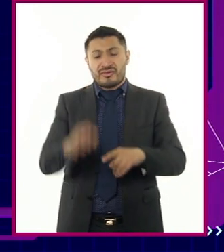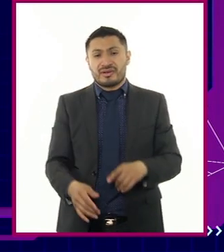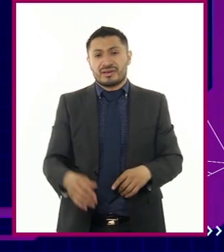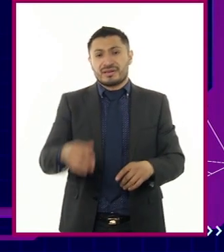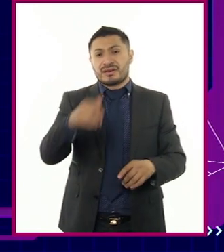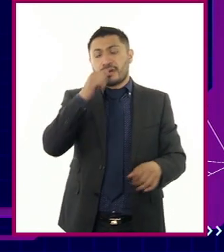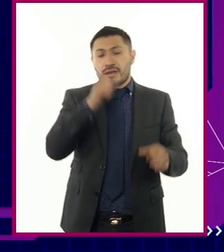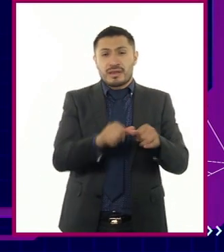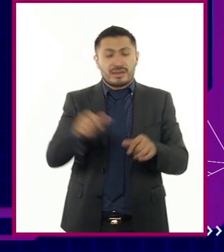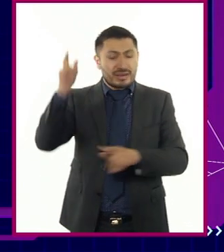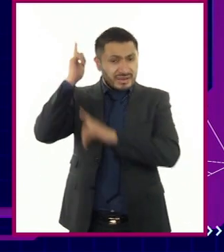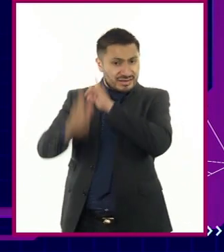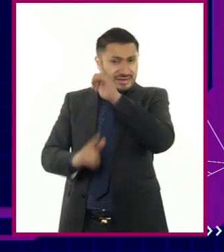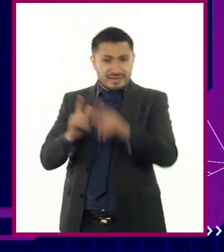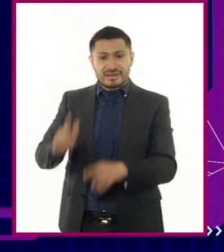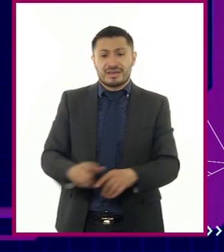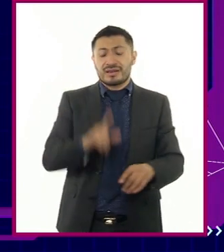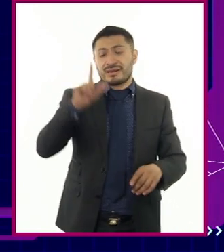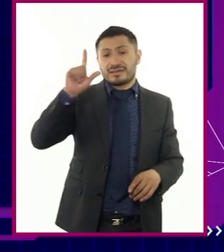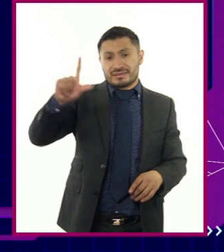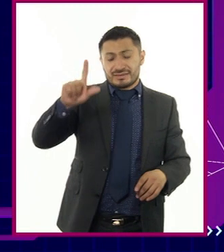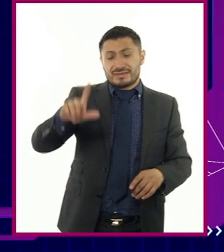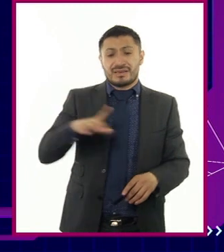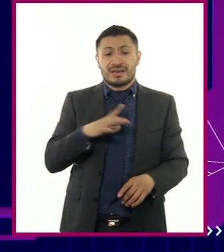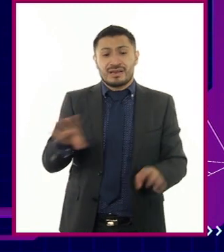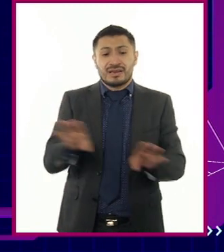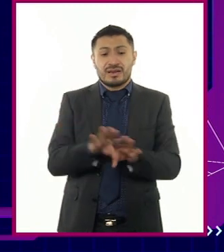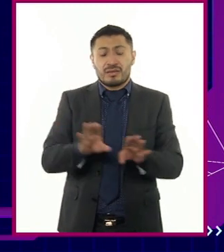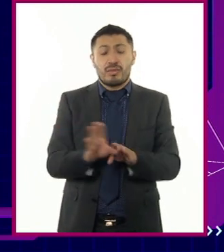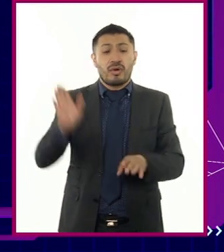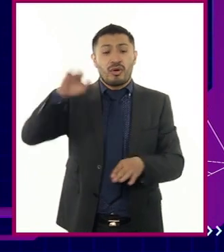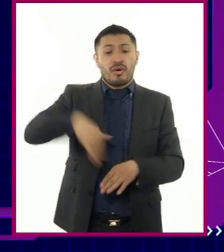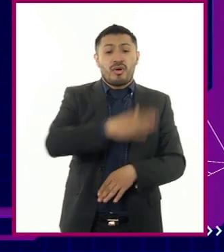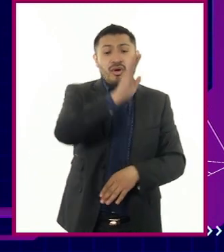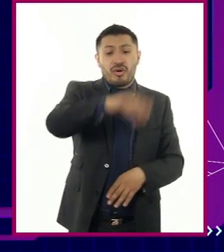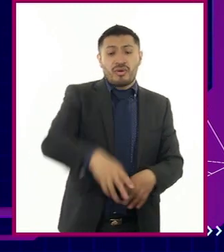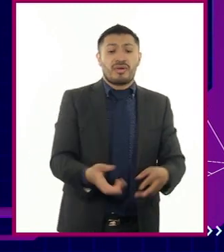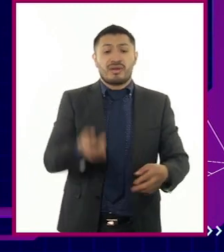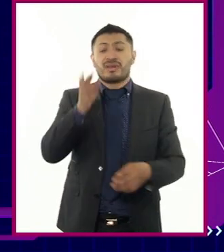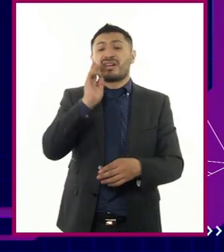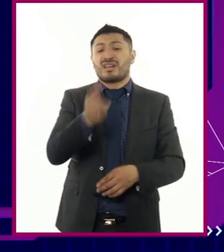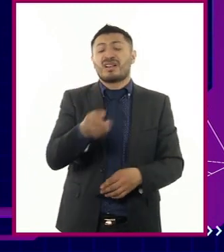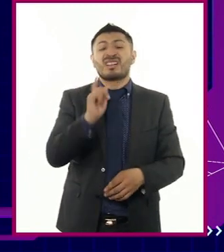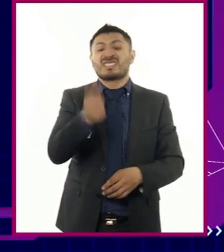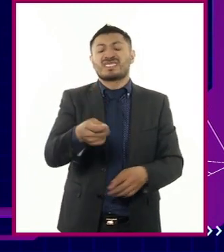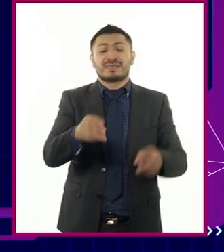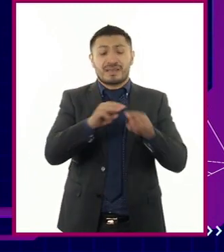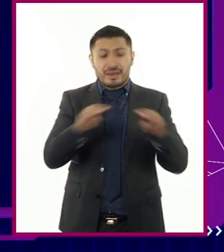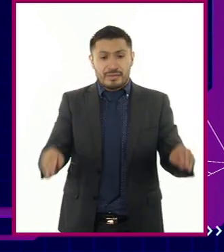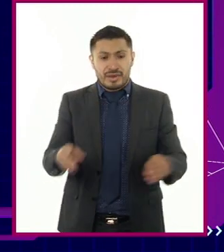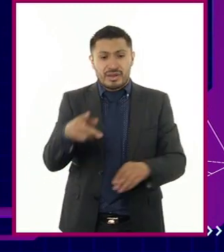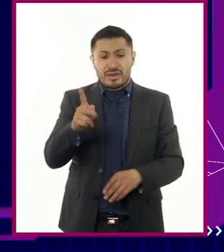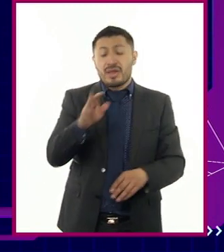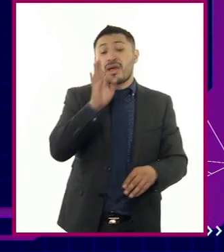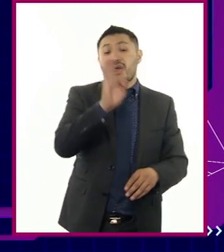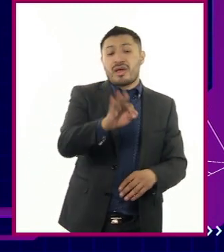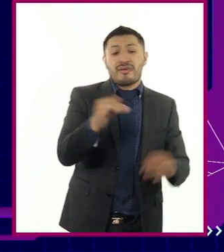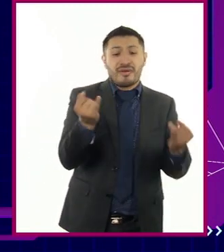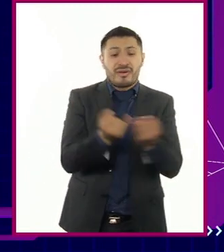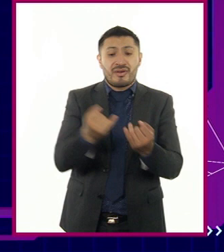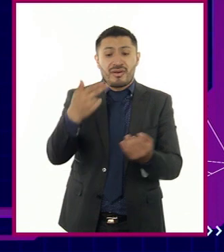lambda representa la longitud de onda en metros, mientras que la letra F representa a la frecuencia en